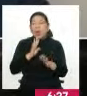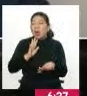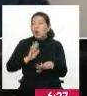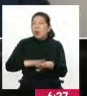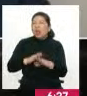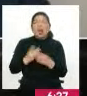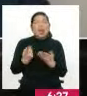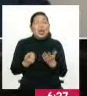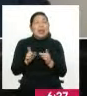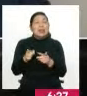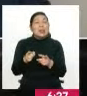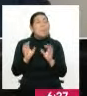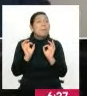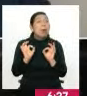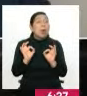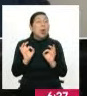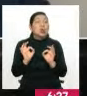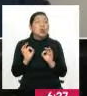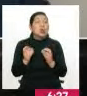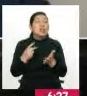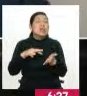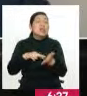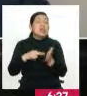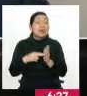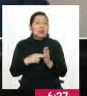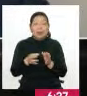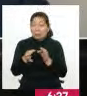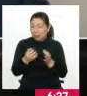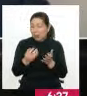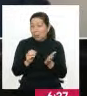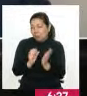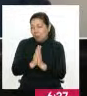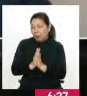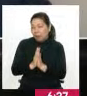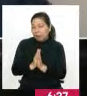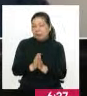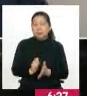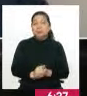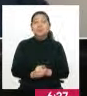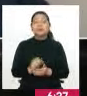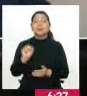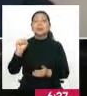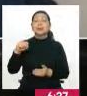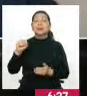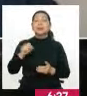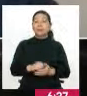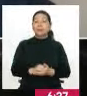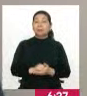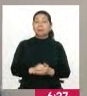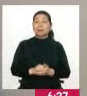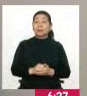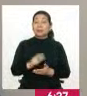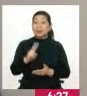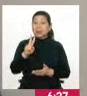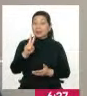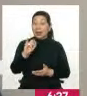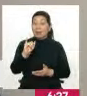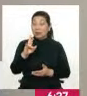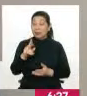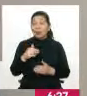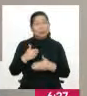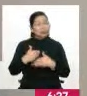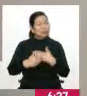esto y qué tan peligroso significa, doctor? Sí, definitivamente el virus del COVID